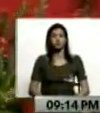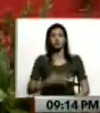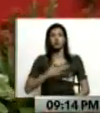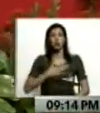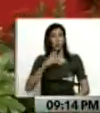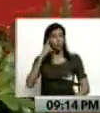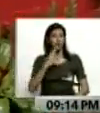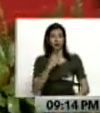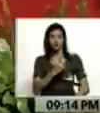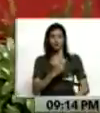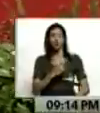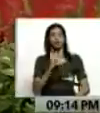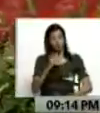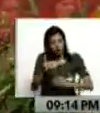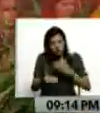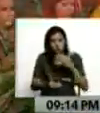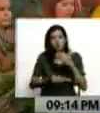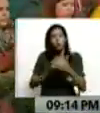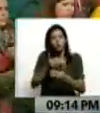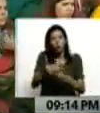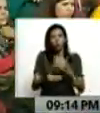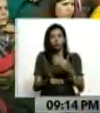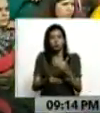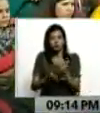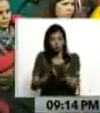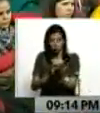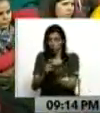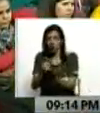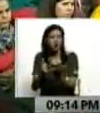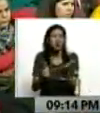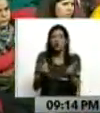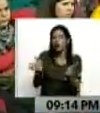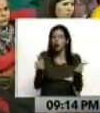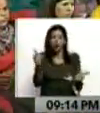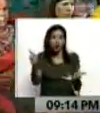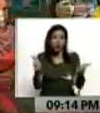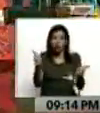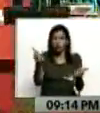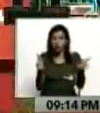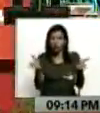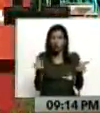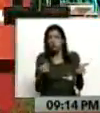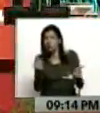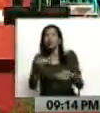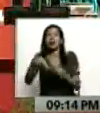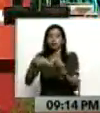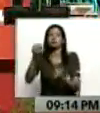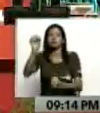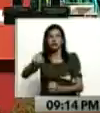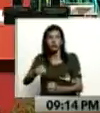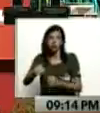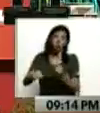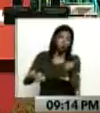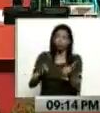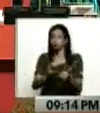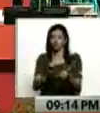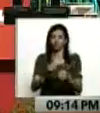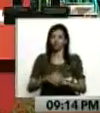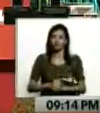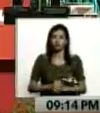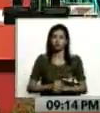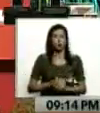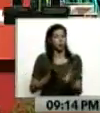decía nuestro libertador debemos avanzar por el camino de la Revolución y no por